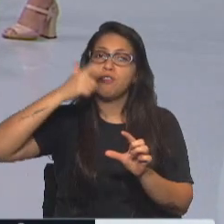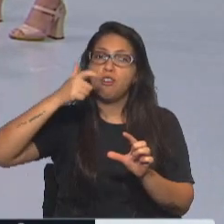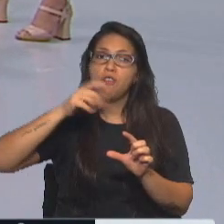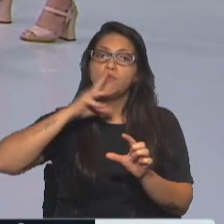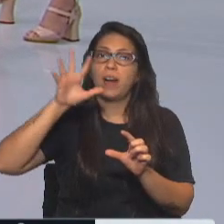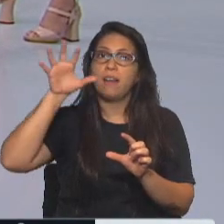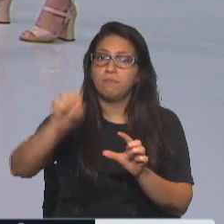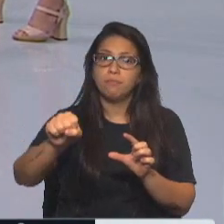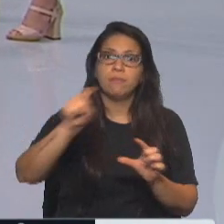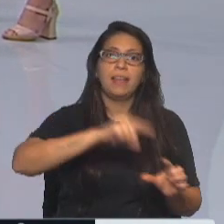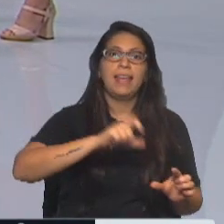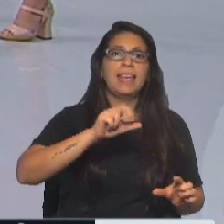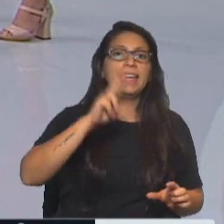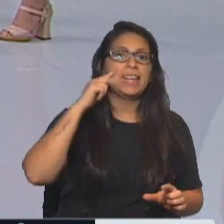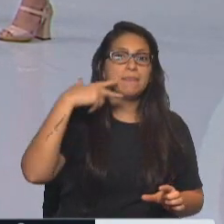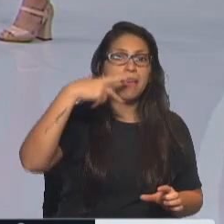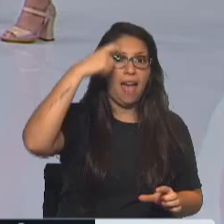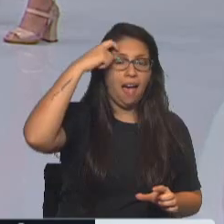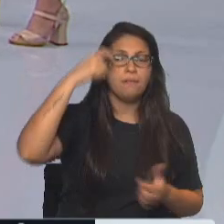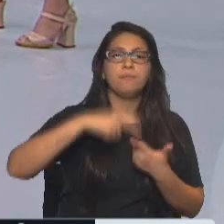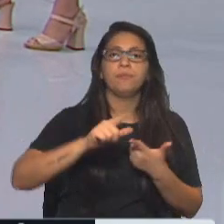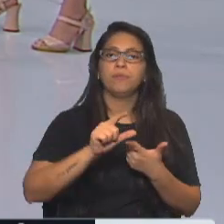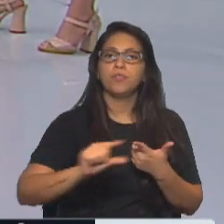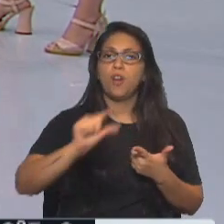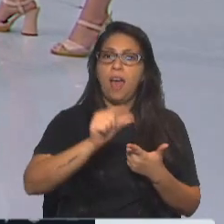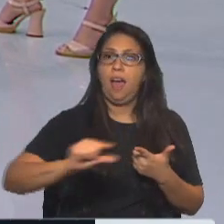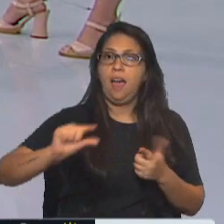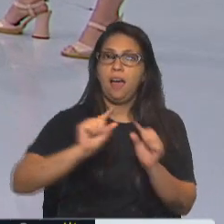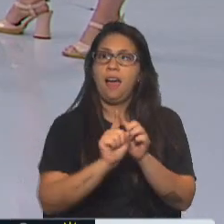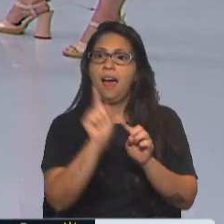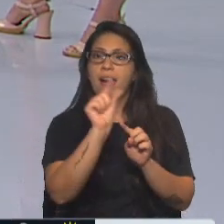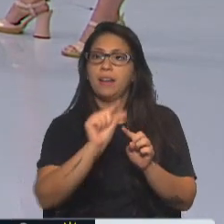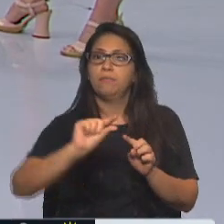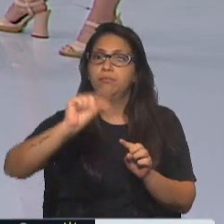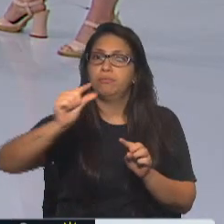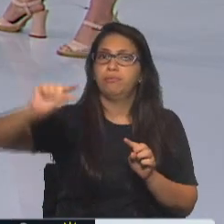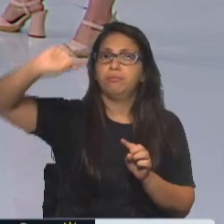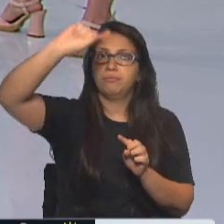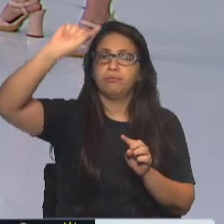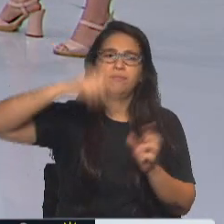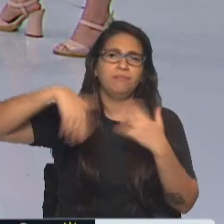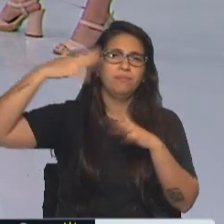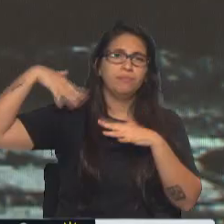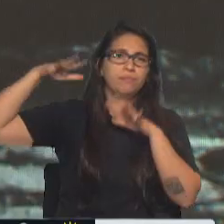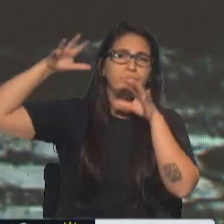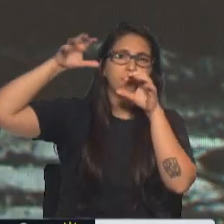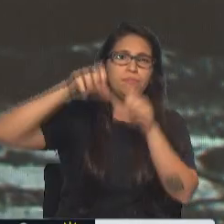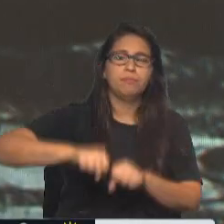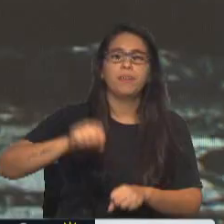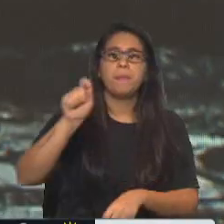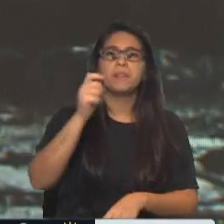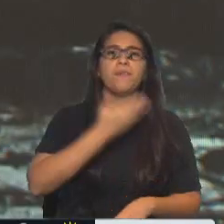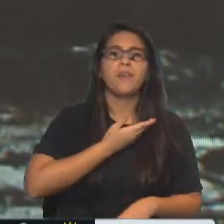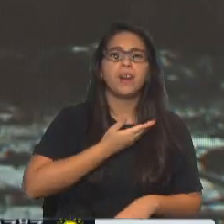lo había anexado en el 2014, después un porcentaje importante que lo toma desde la invasión a Ucrania en febrero